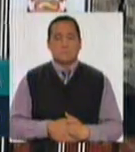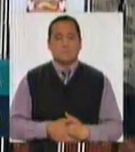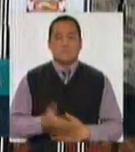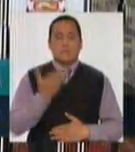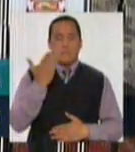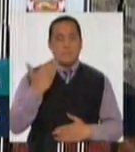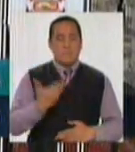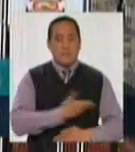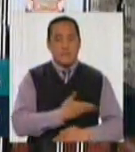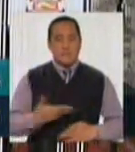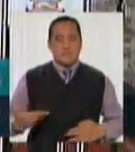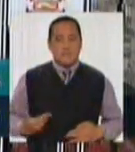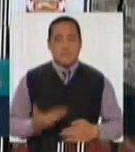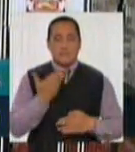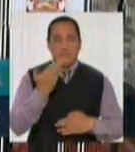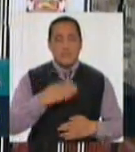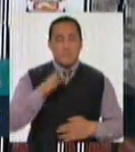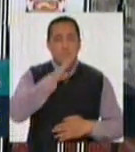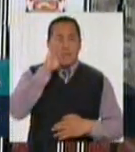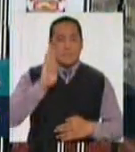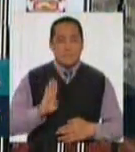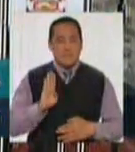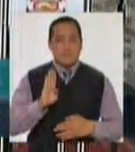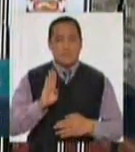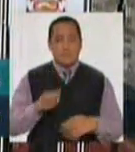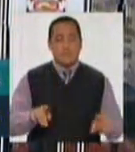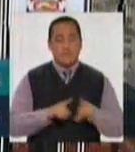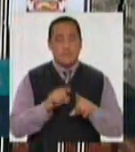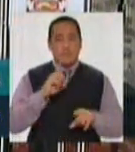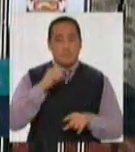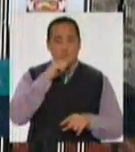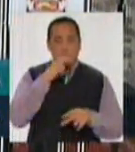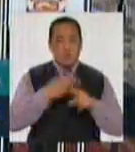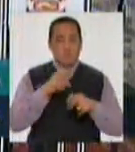Excelentísima presidenta de la República Federativa del Brasil, Dilma Rousseff.